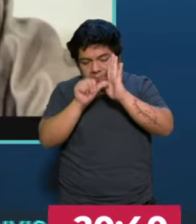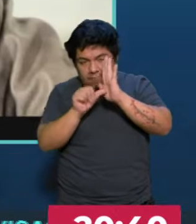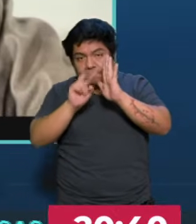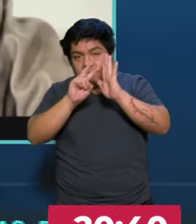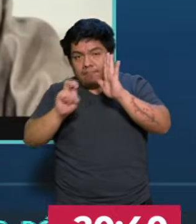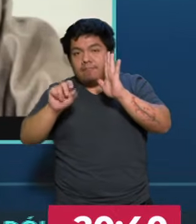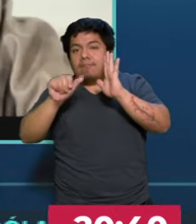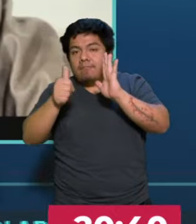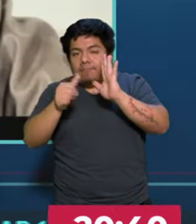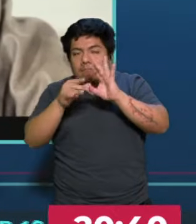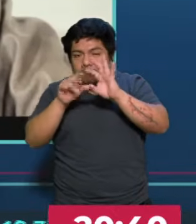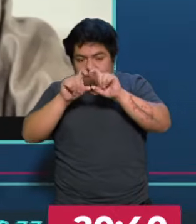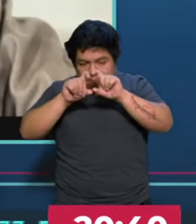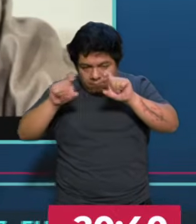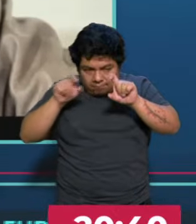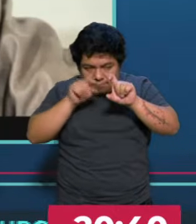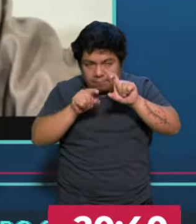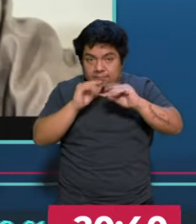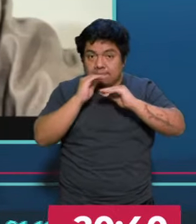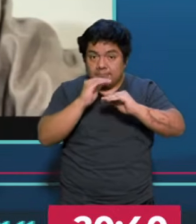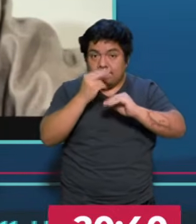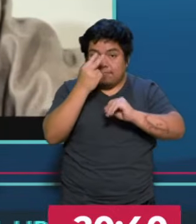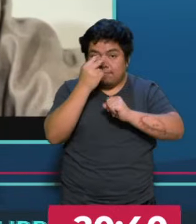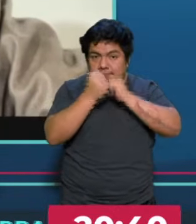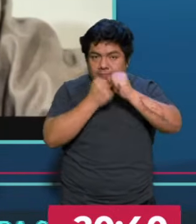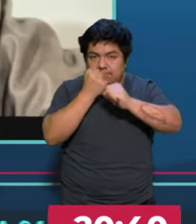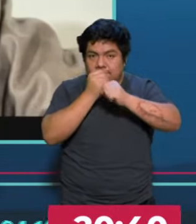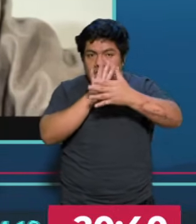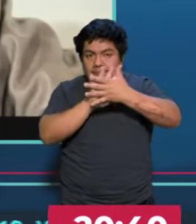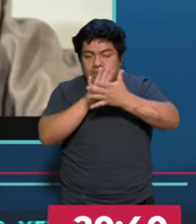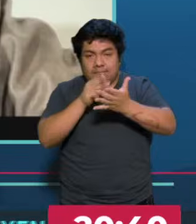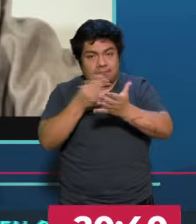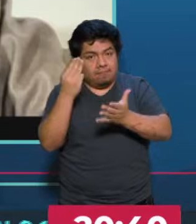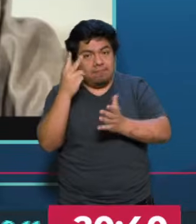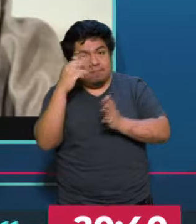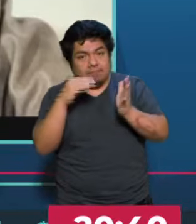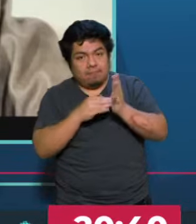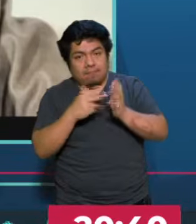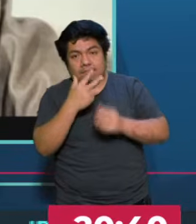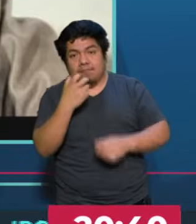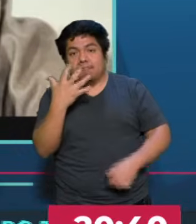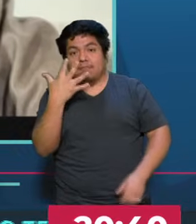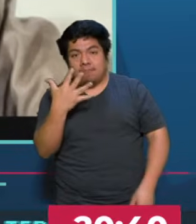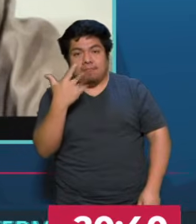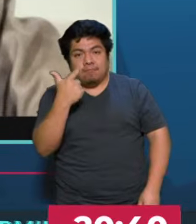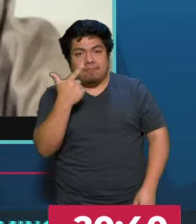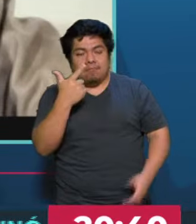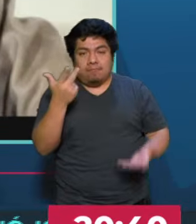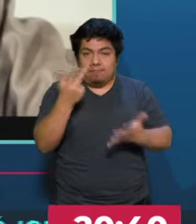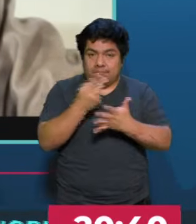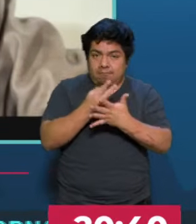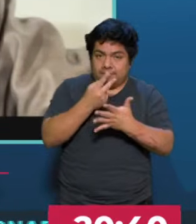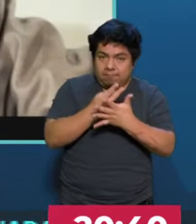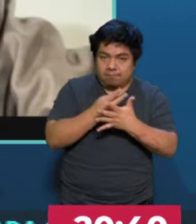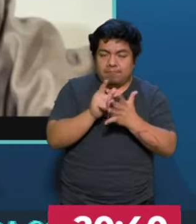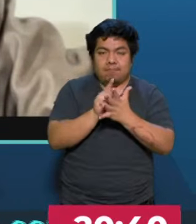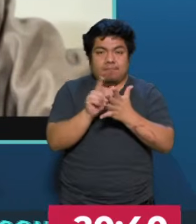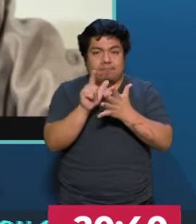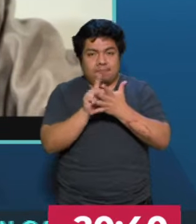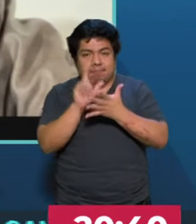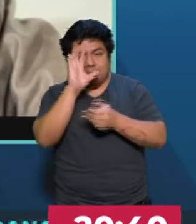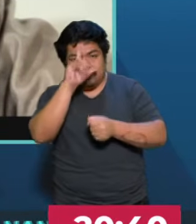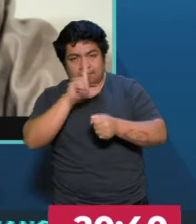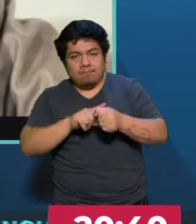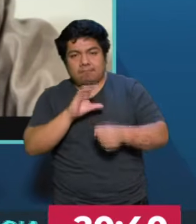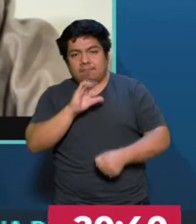211 plantea hasta 2 años de prisión y también las multas de hasta 2,857 pesos. Y en el caso de la Ley de Cultura Cívica, pues